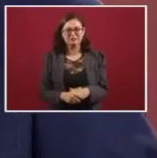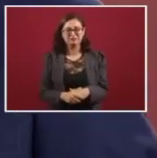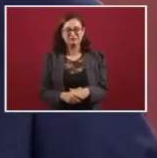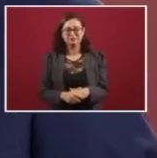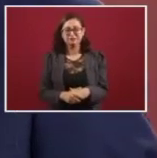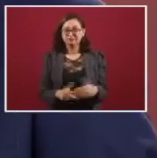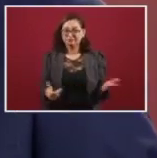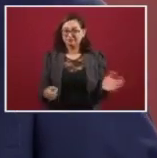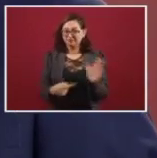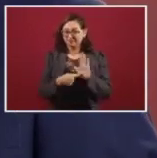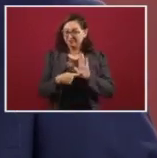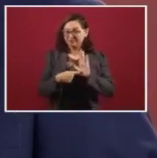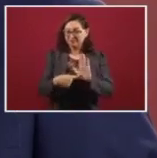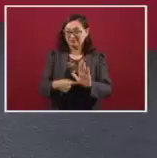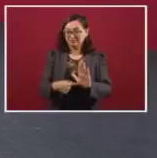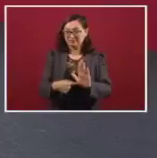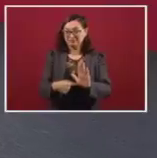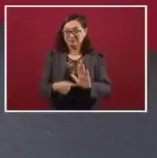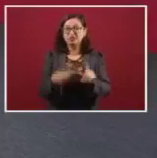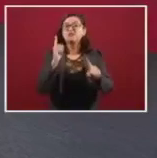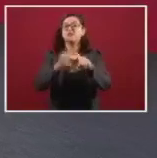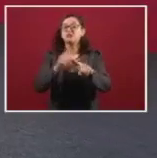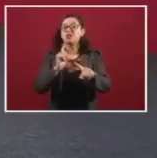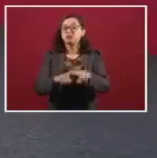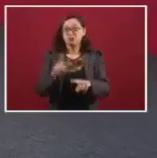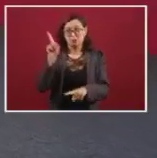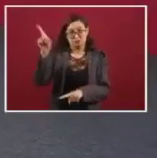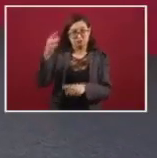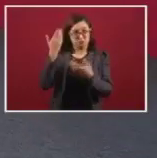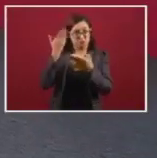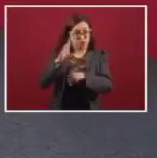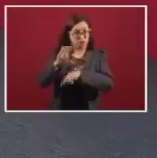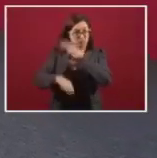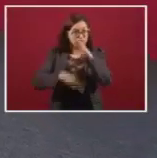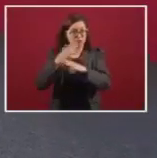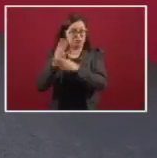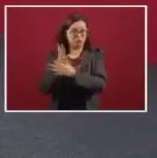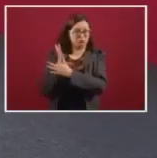los datos son del Banco Mundial.